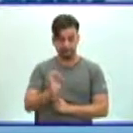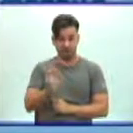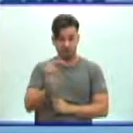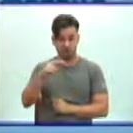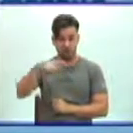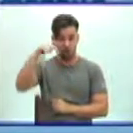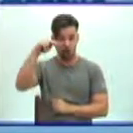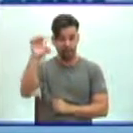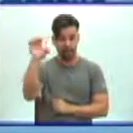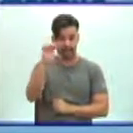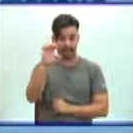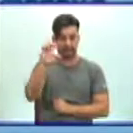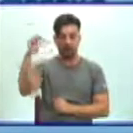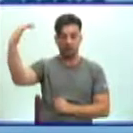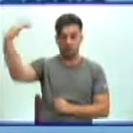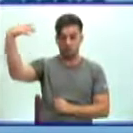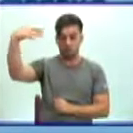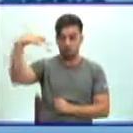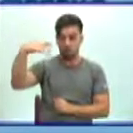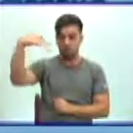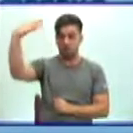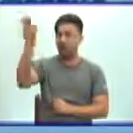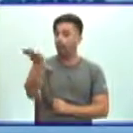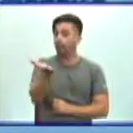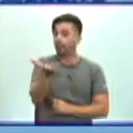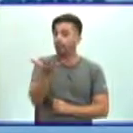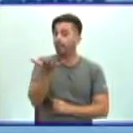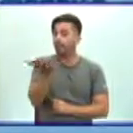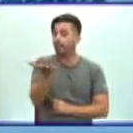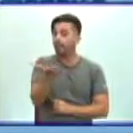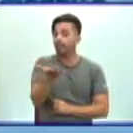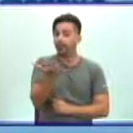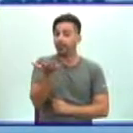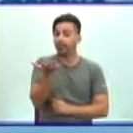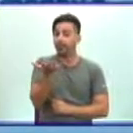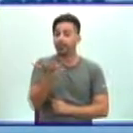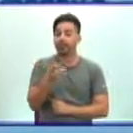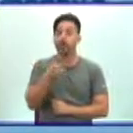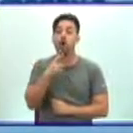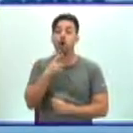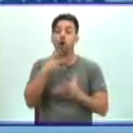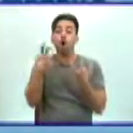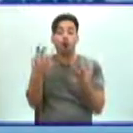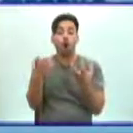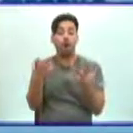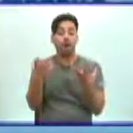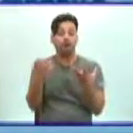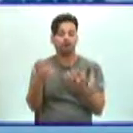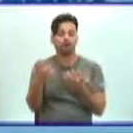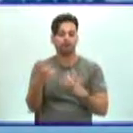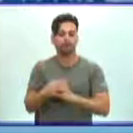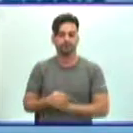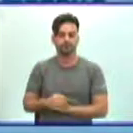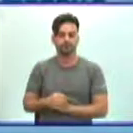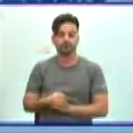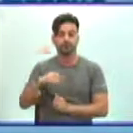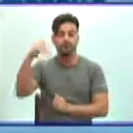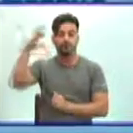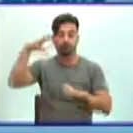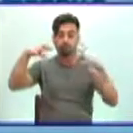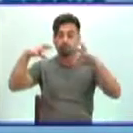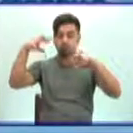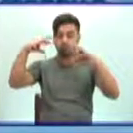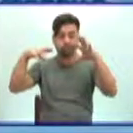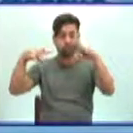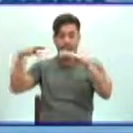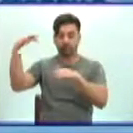vienen cargados de humedad, pues vienen desde el océano Atlántico, desde el Atlántico Norte, vienen cargados de humedad.